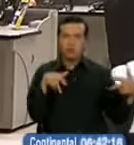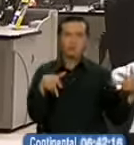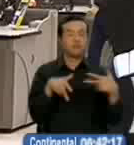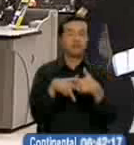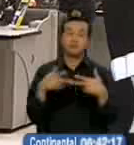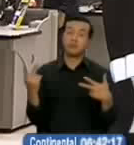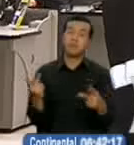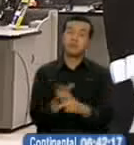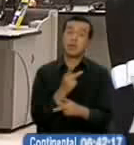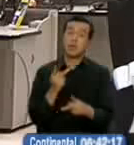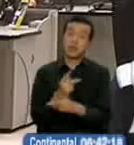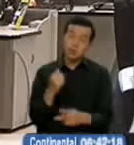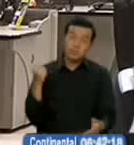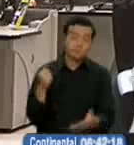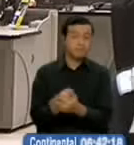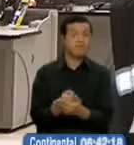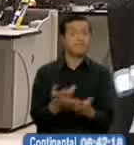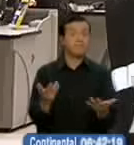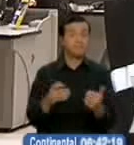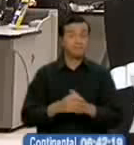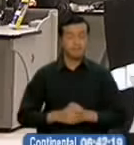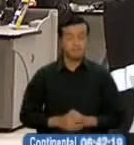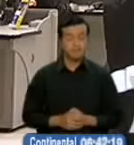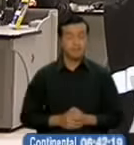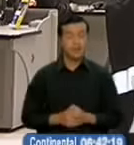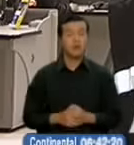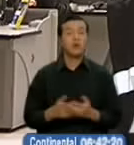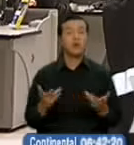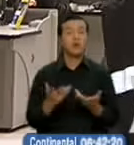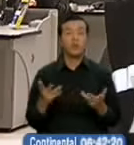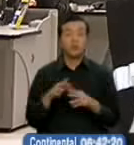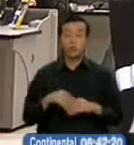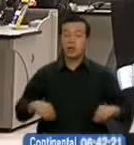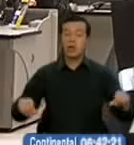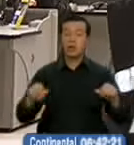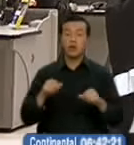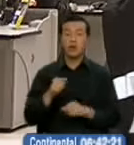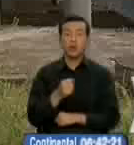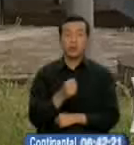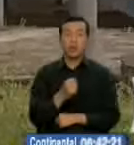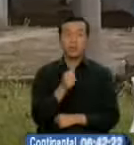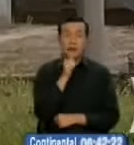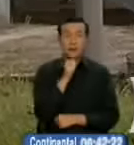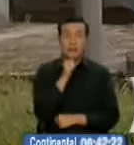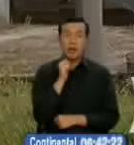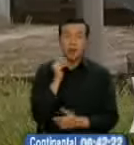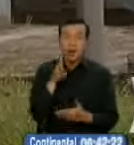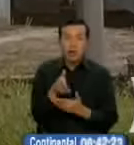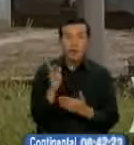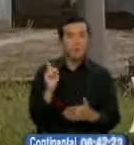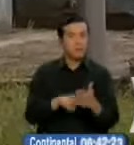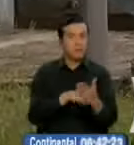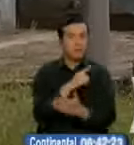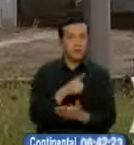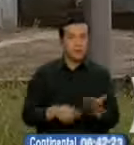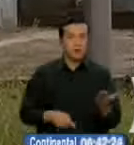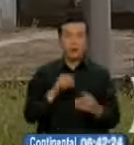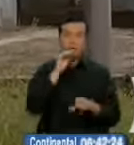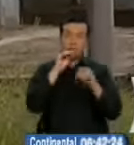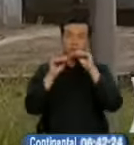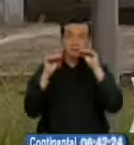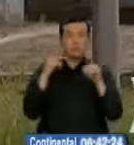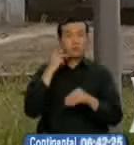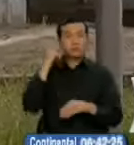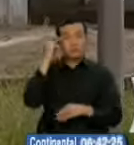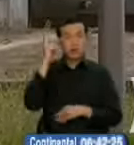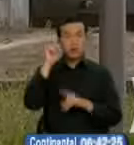vamos a hacer o vamos a causar un accidente de tránsito. No podemos ingresar a propiedad privada, eso es un delito. También hacen un llamado a los padres para que no se